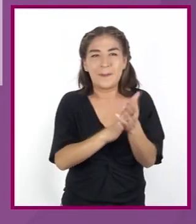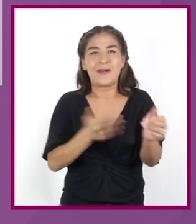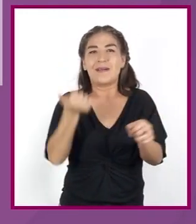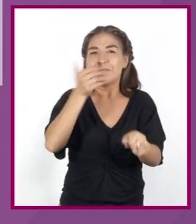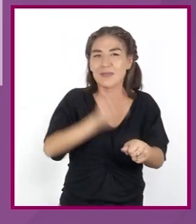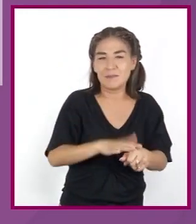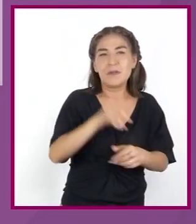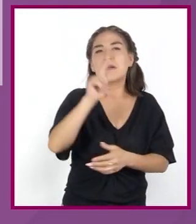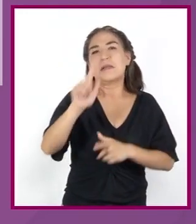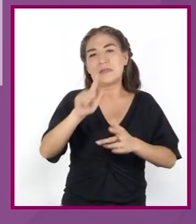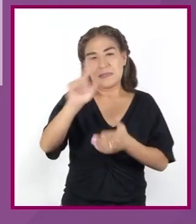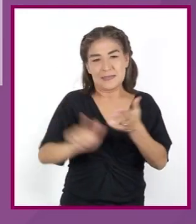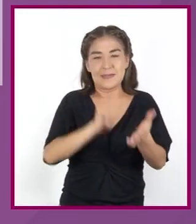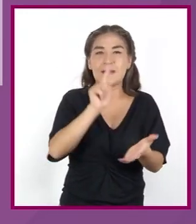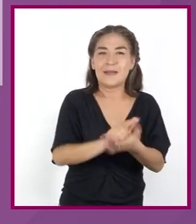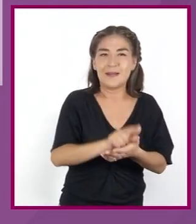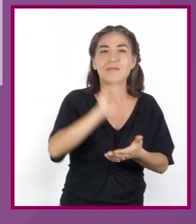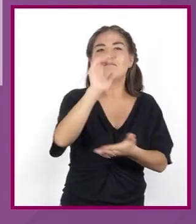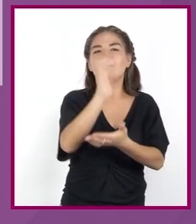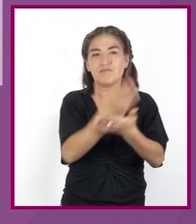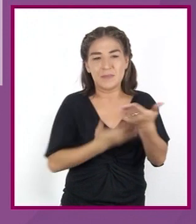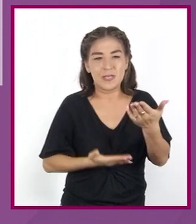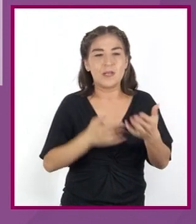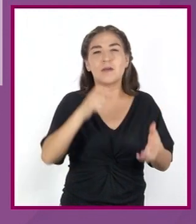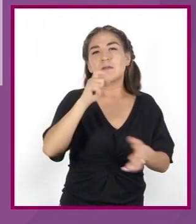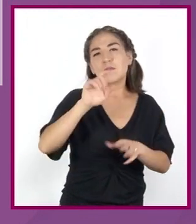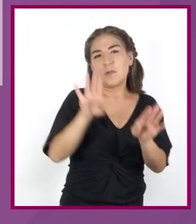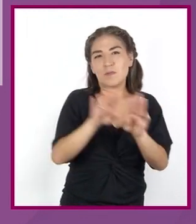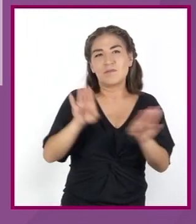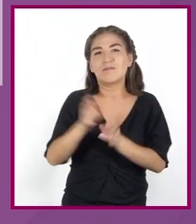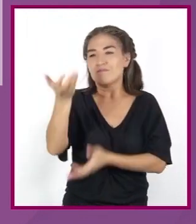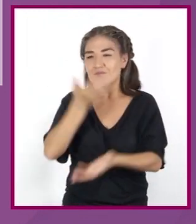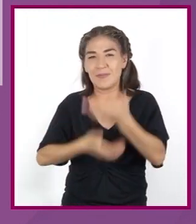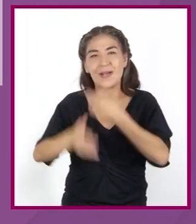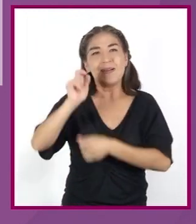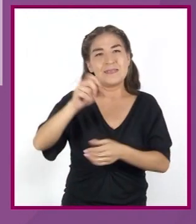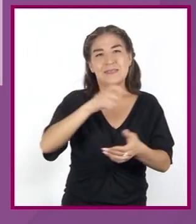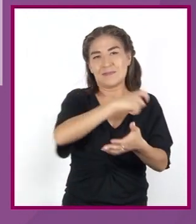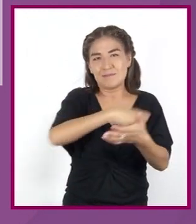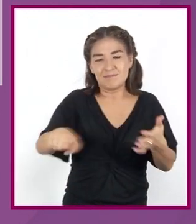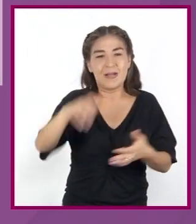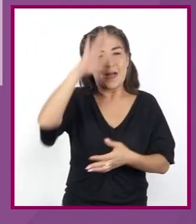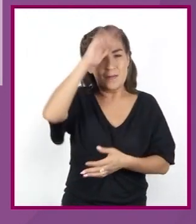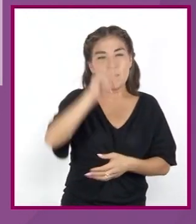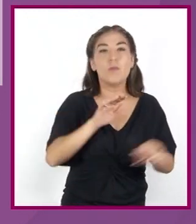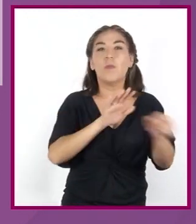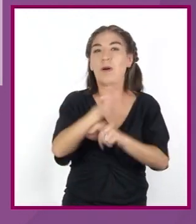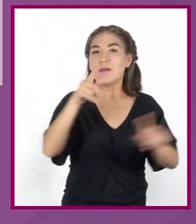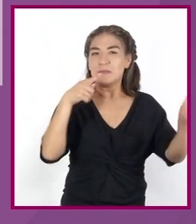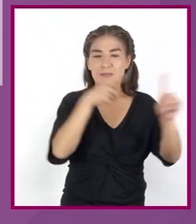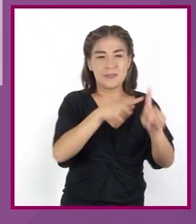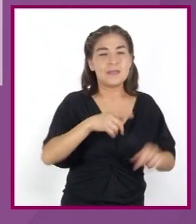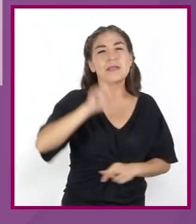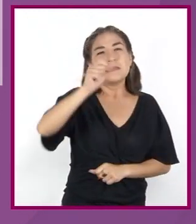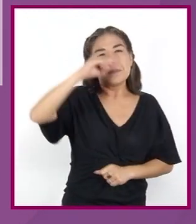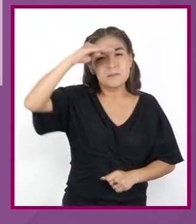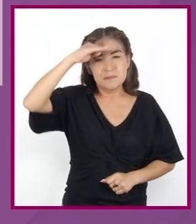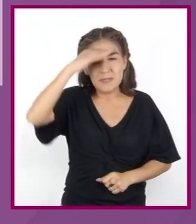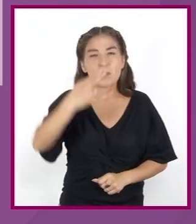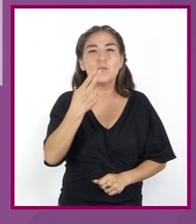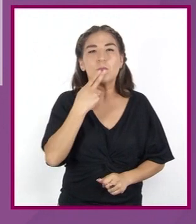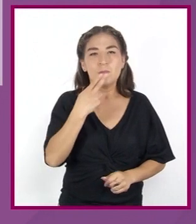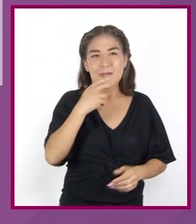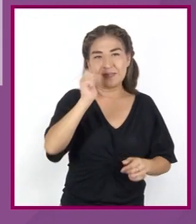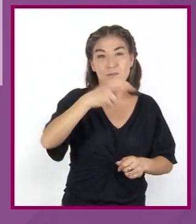o legales como recibos, contratos de compraventa o comerciales. Y el propósito fue reflexionar sobre el